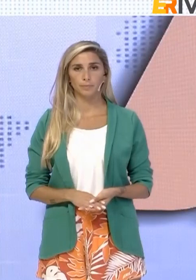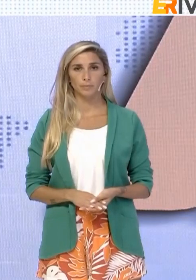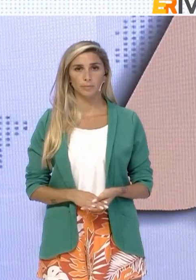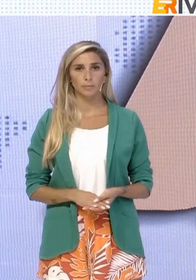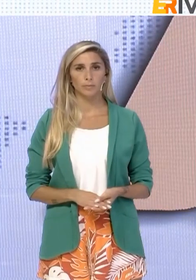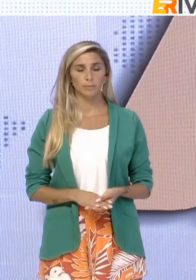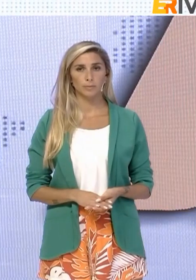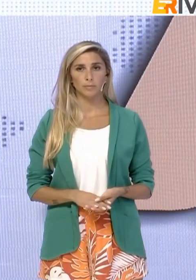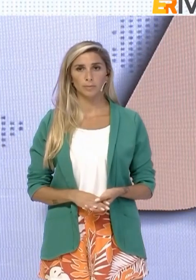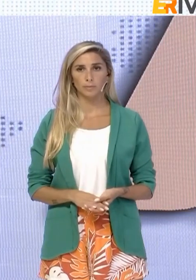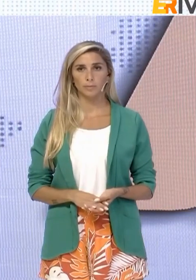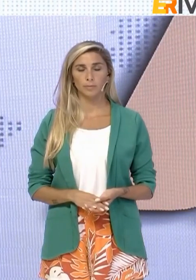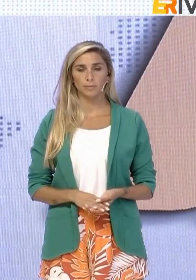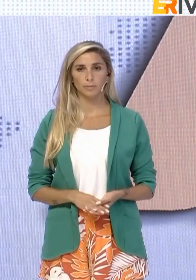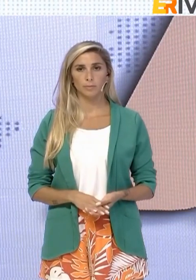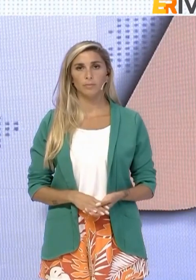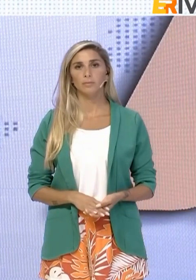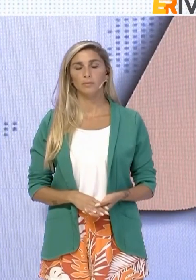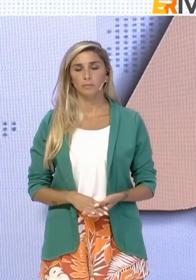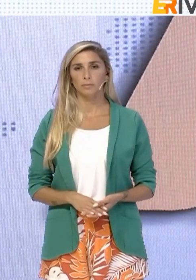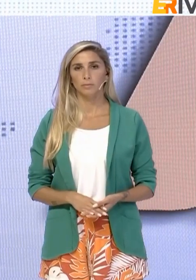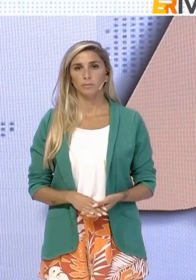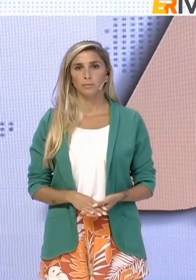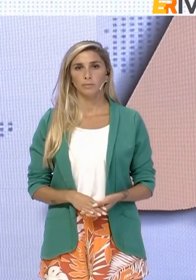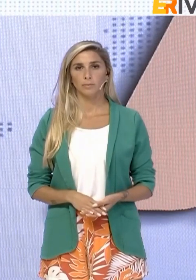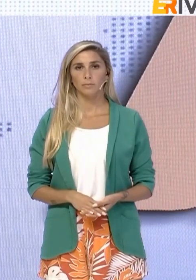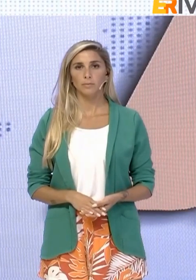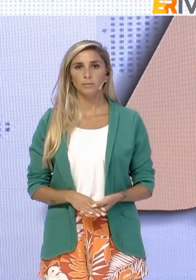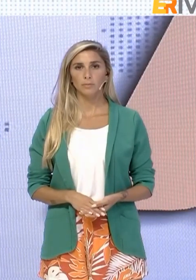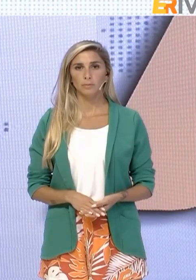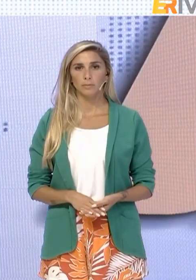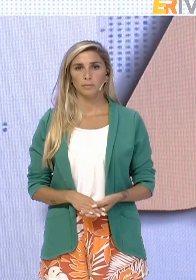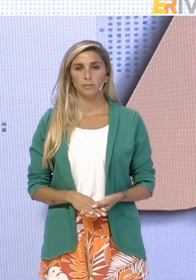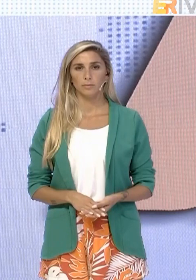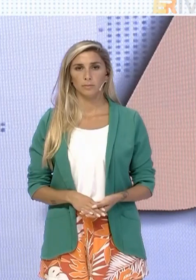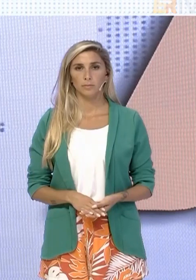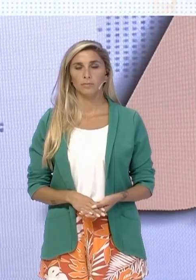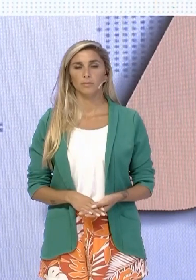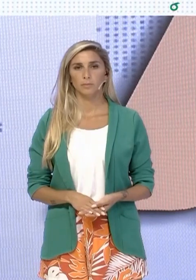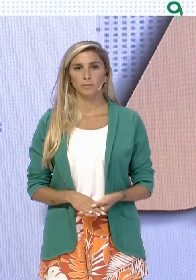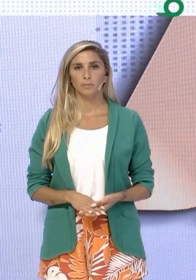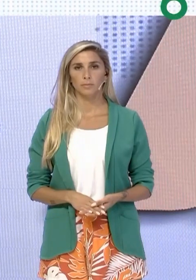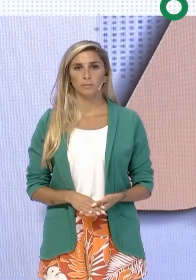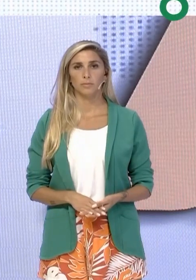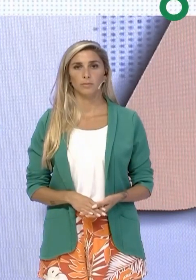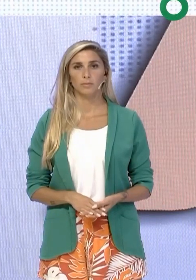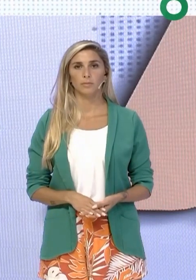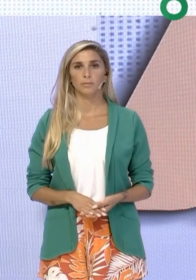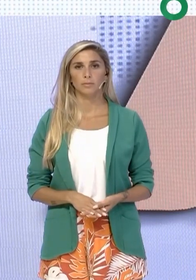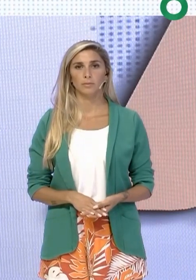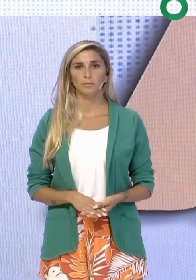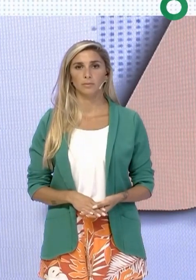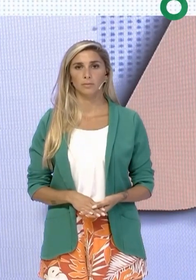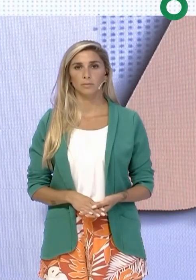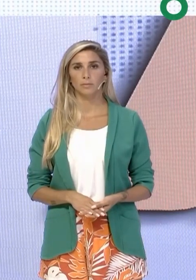básicamente el leitmotiv de todo esto es inducir a esa persona con la cual el